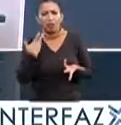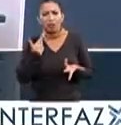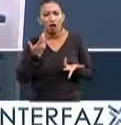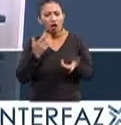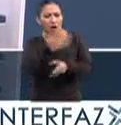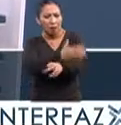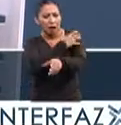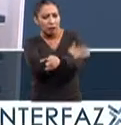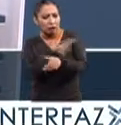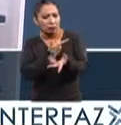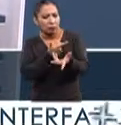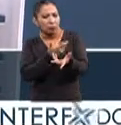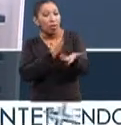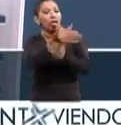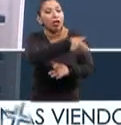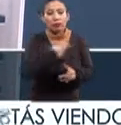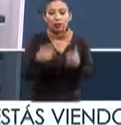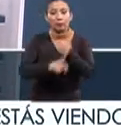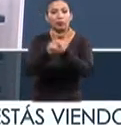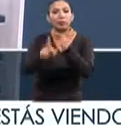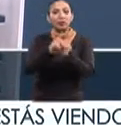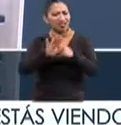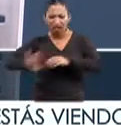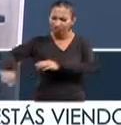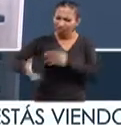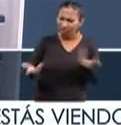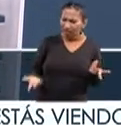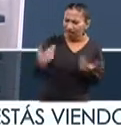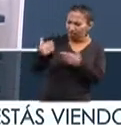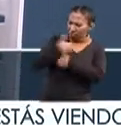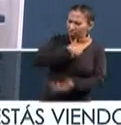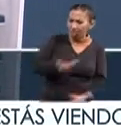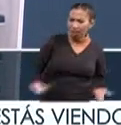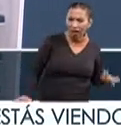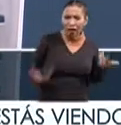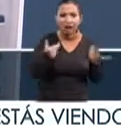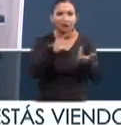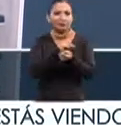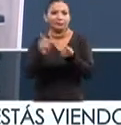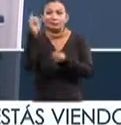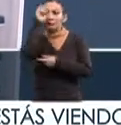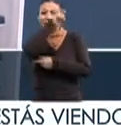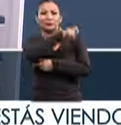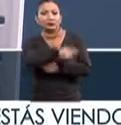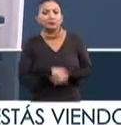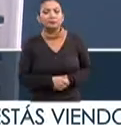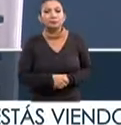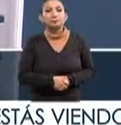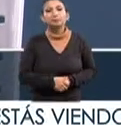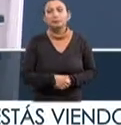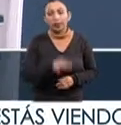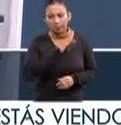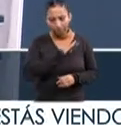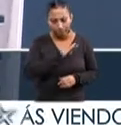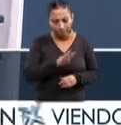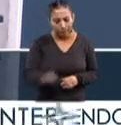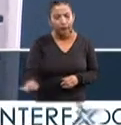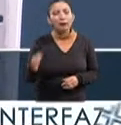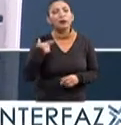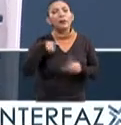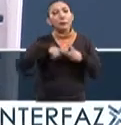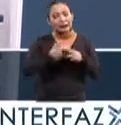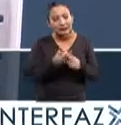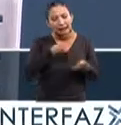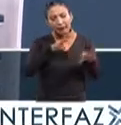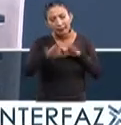con sus compañeros, entonces esto le trae problemas a nivel social también y de convivencia. Y sí podemos empezar a